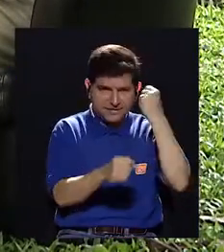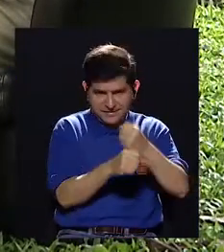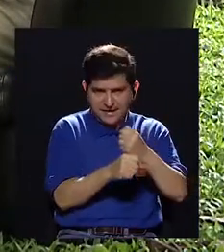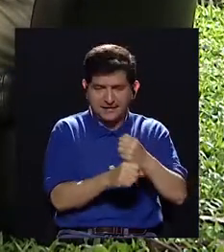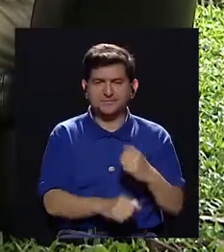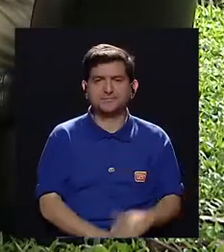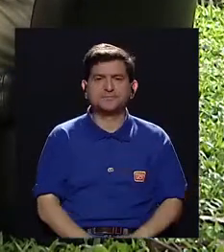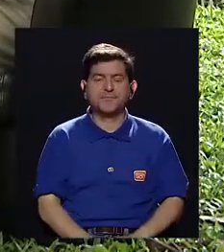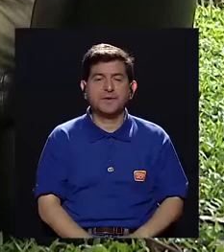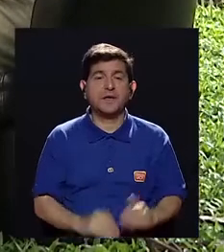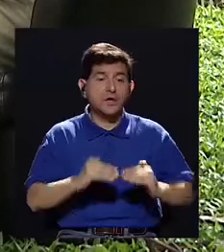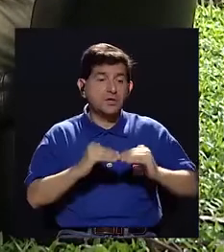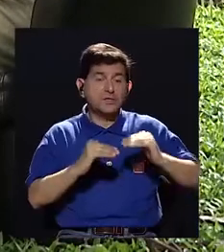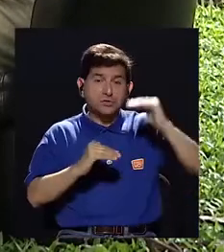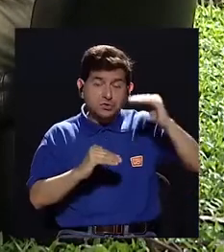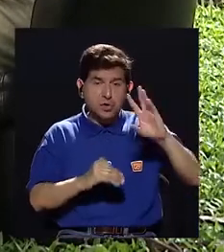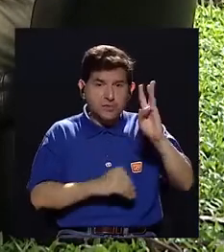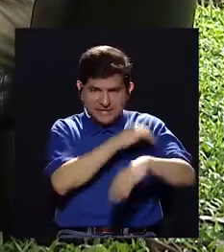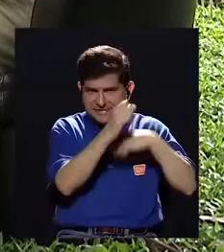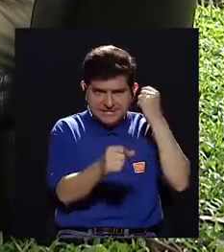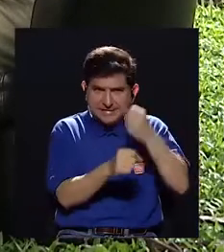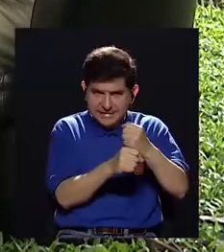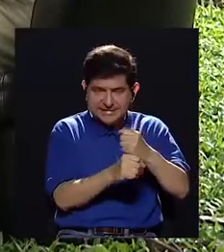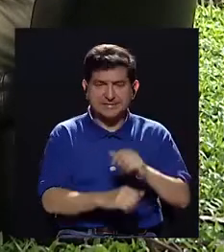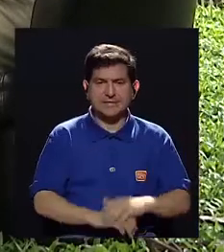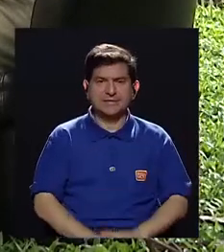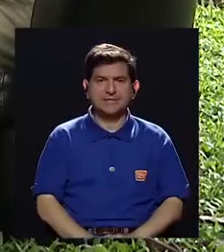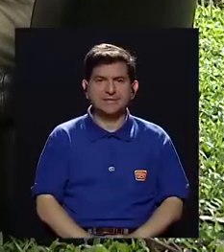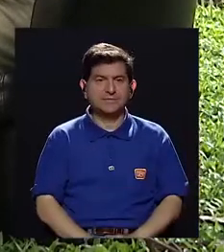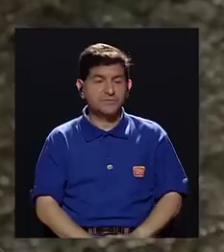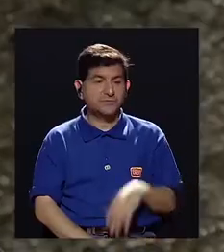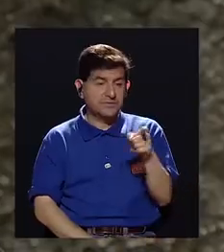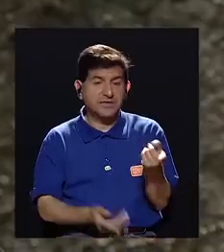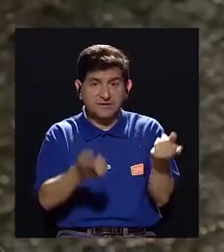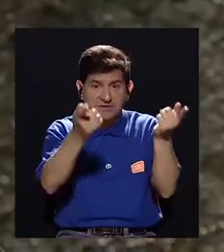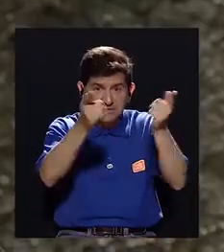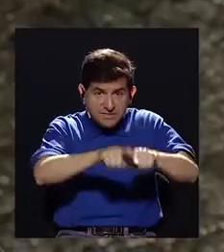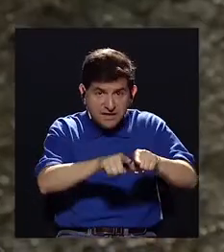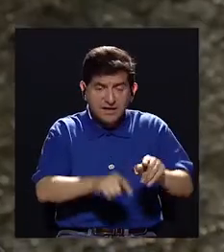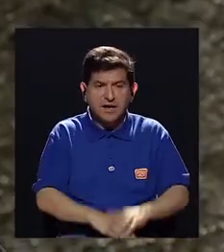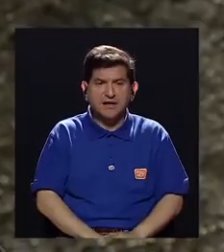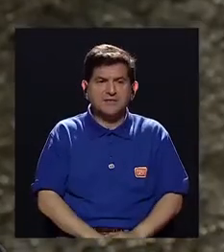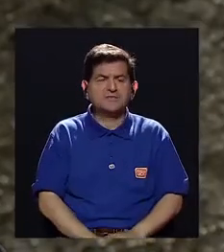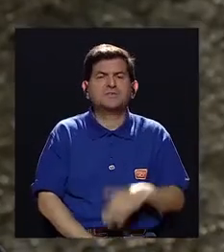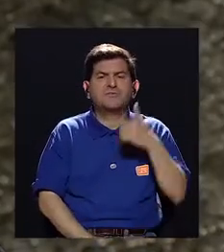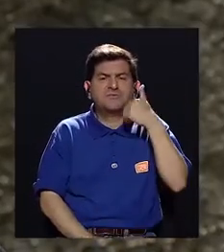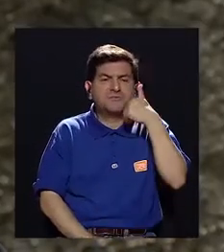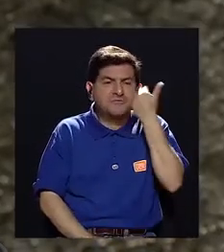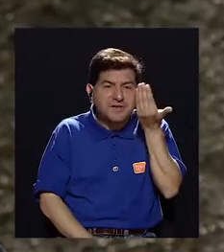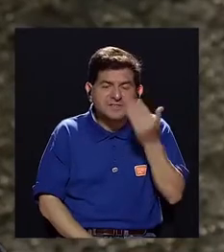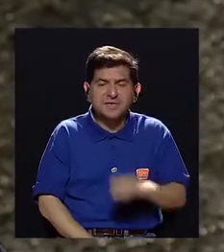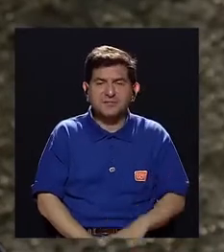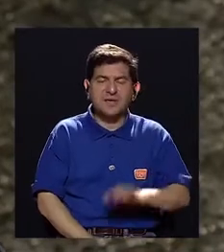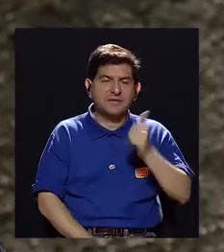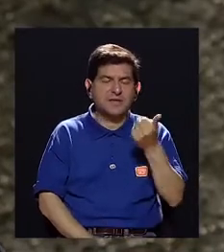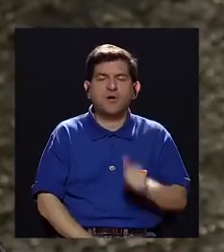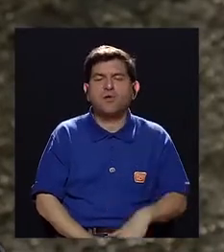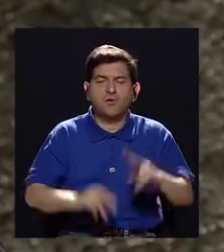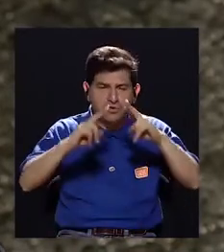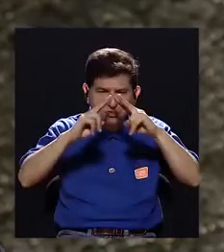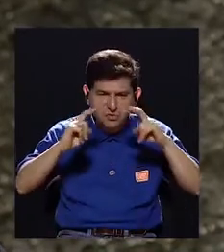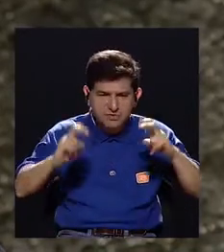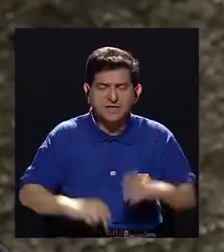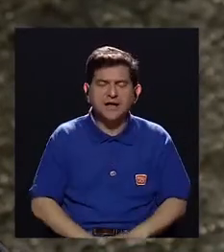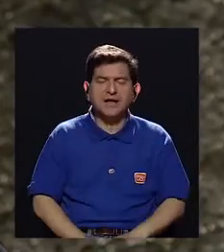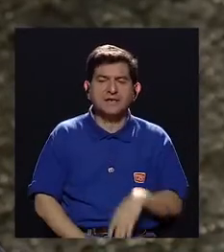edad, porque los mayores de 6 años están... o son susceptibles a hacer otros exámenes de medición